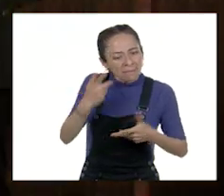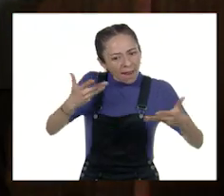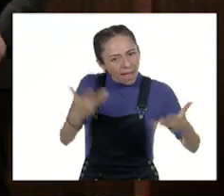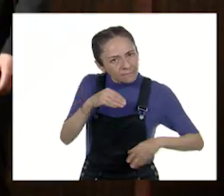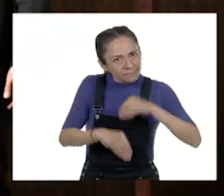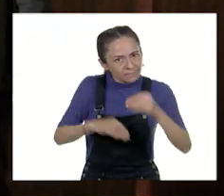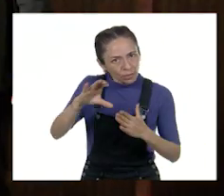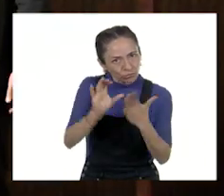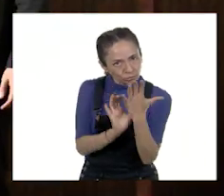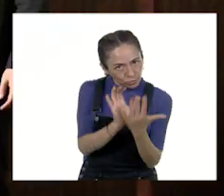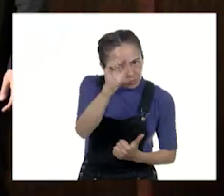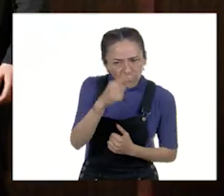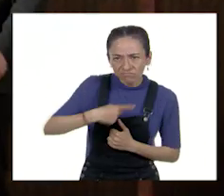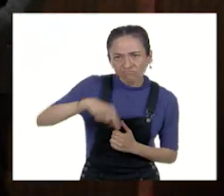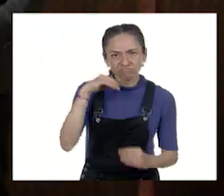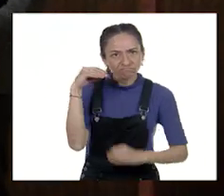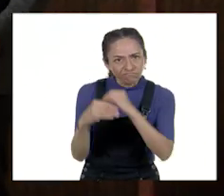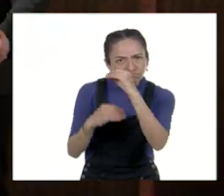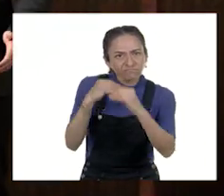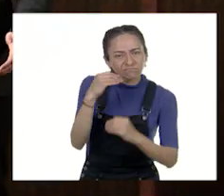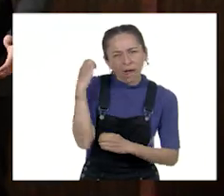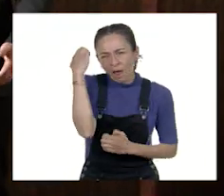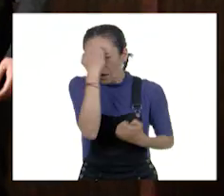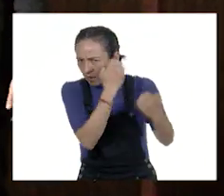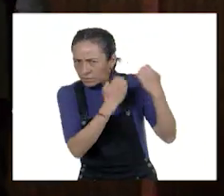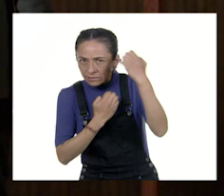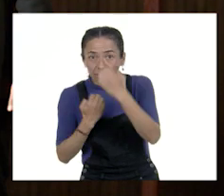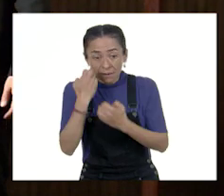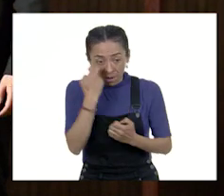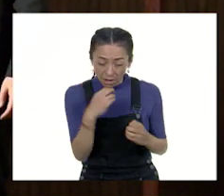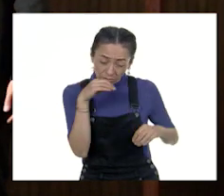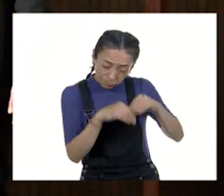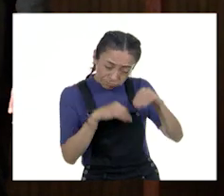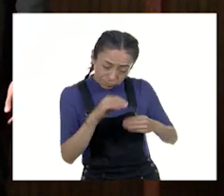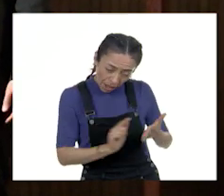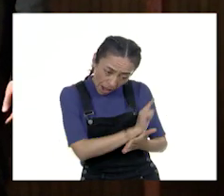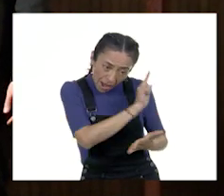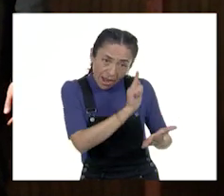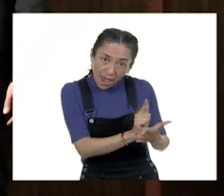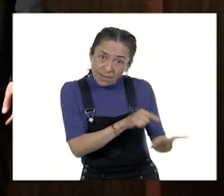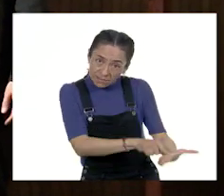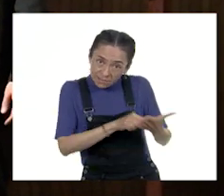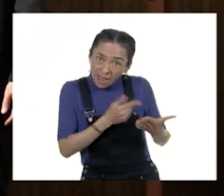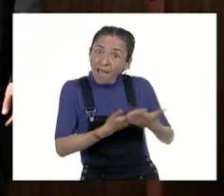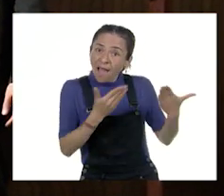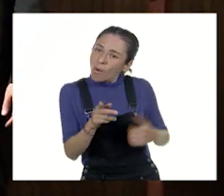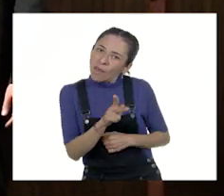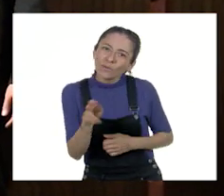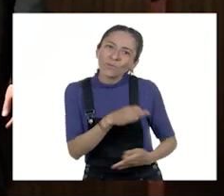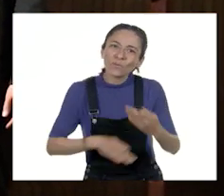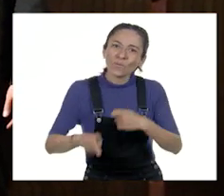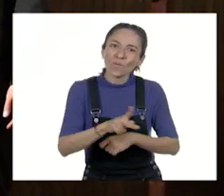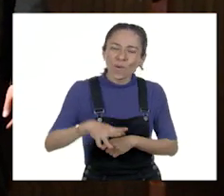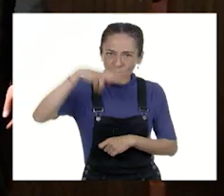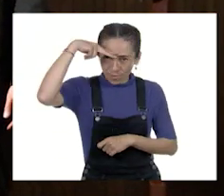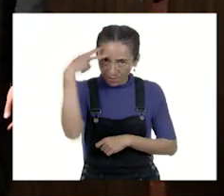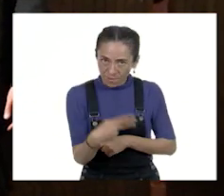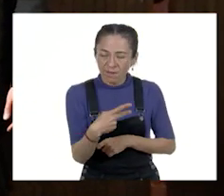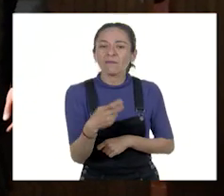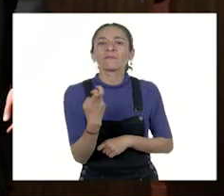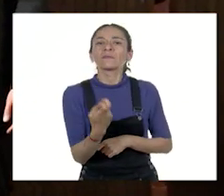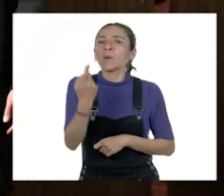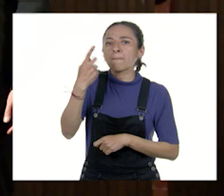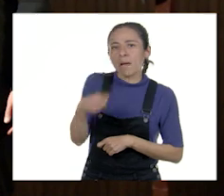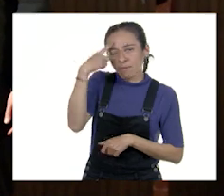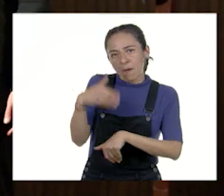analizar y redactar las leyes que nos rigen a todos los mexicanos. Nuestra Carta Magna.